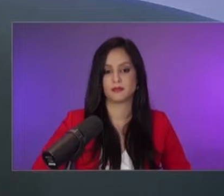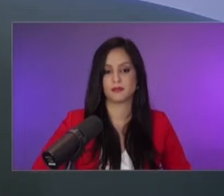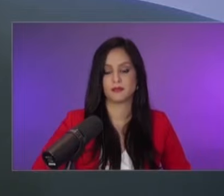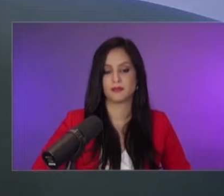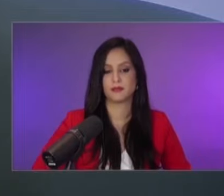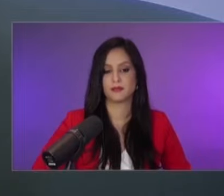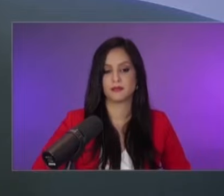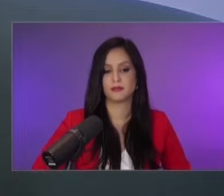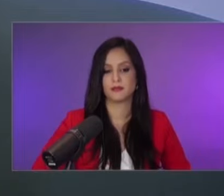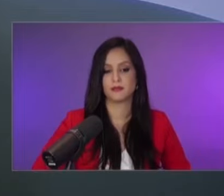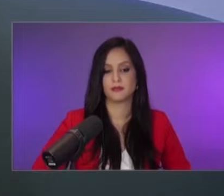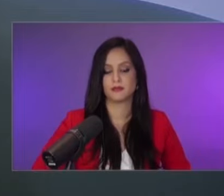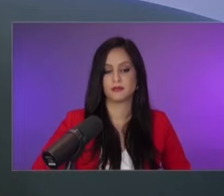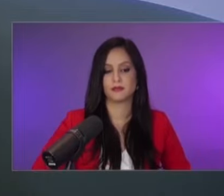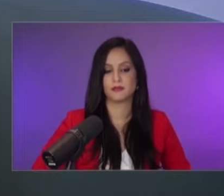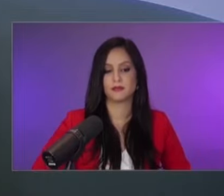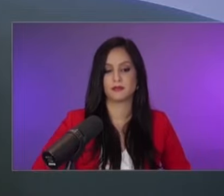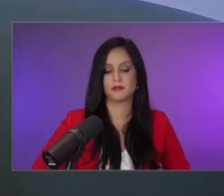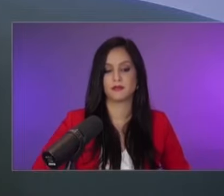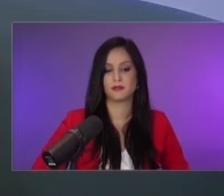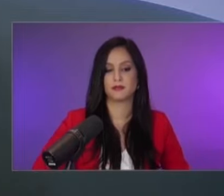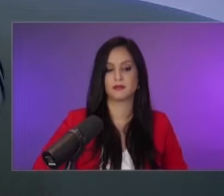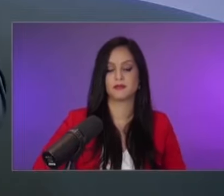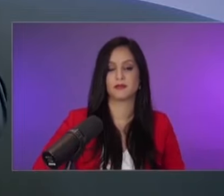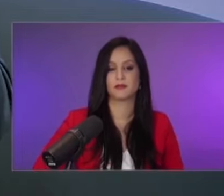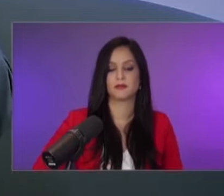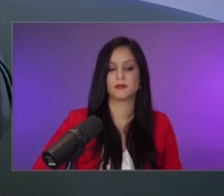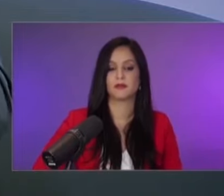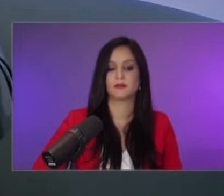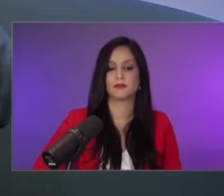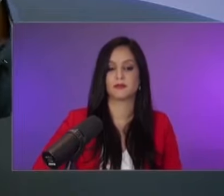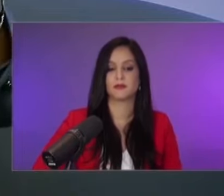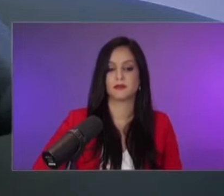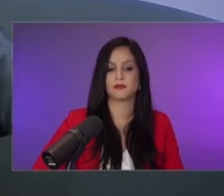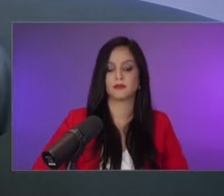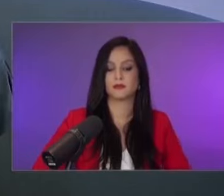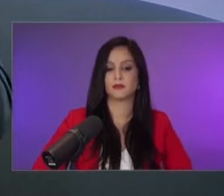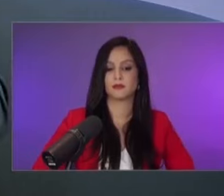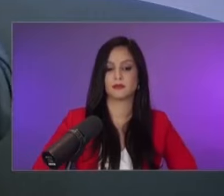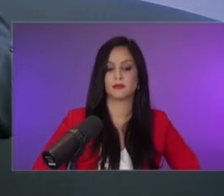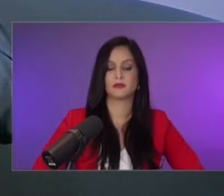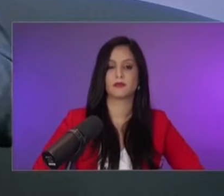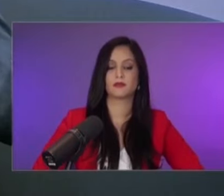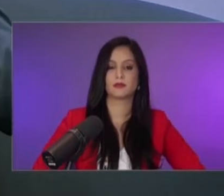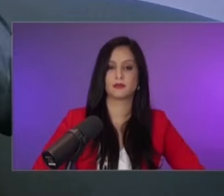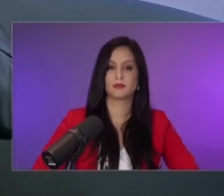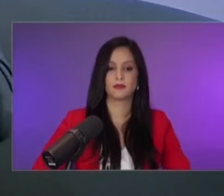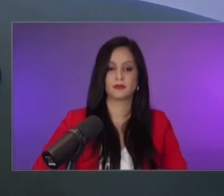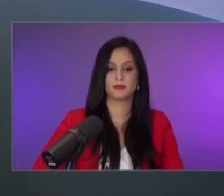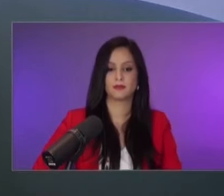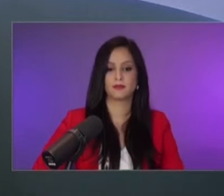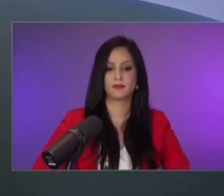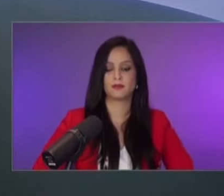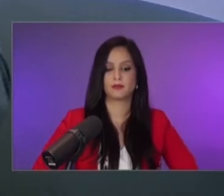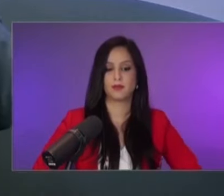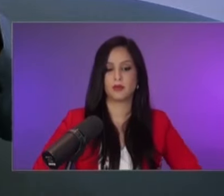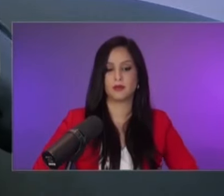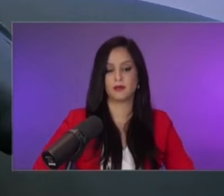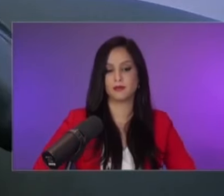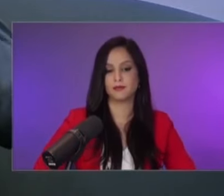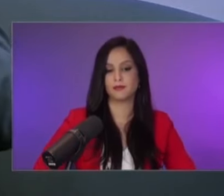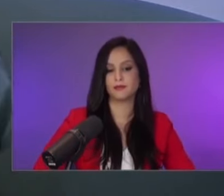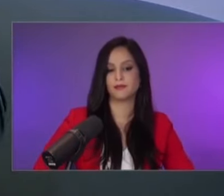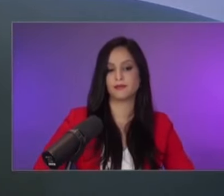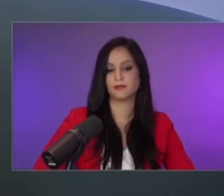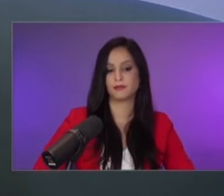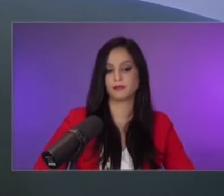acogido al texto de la ley minera 146 y deja que una empresa nacional o internacional venga Explore y le diga al estado que